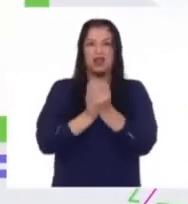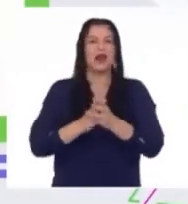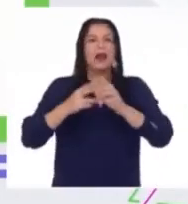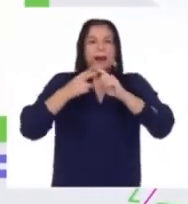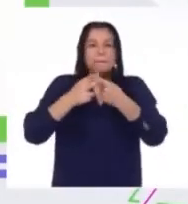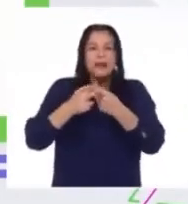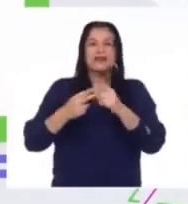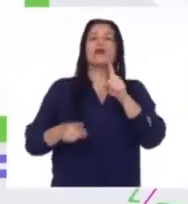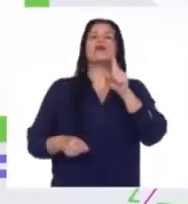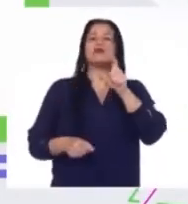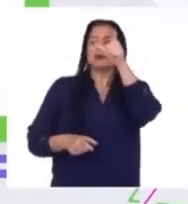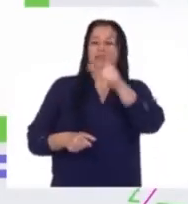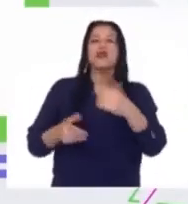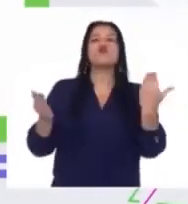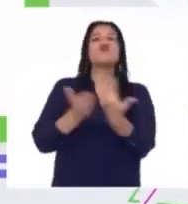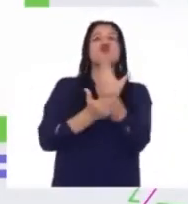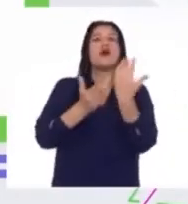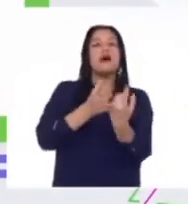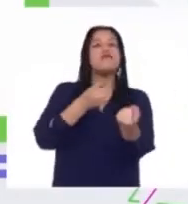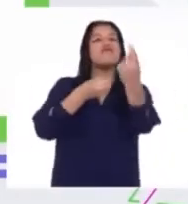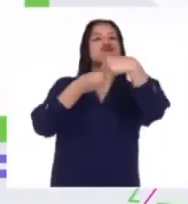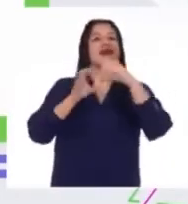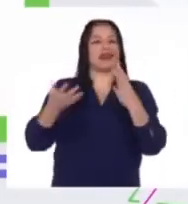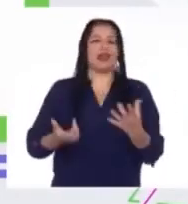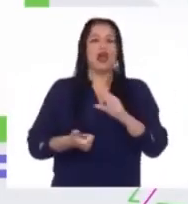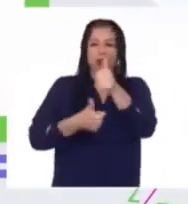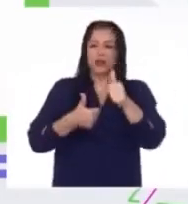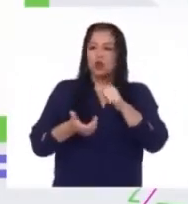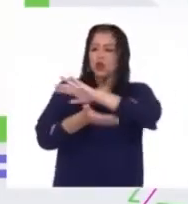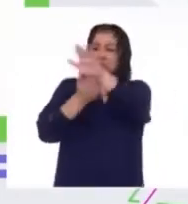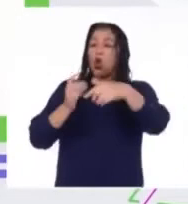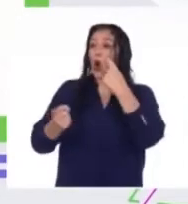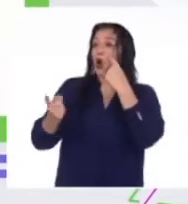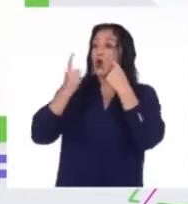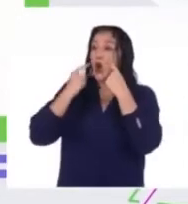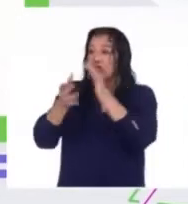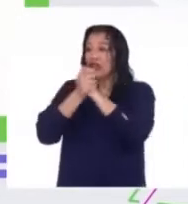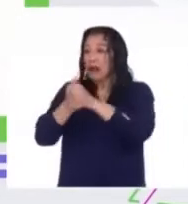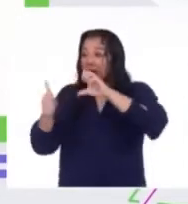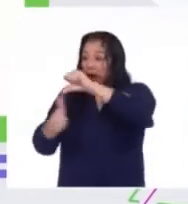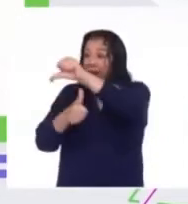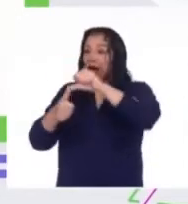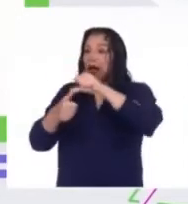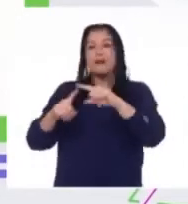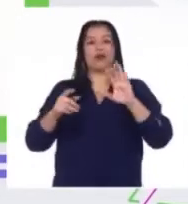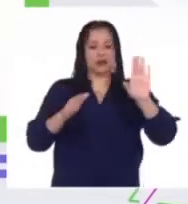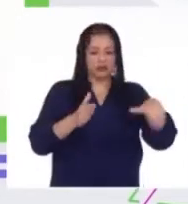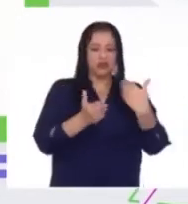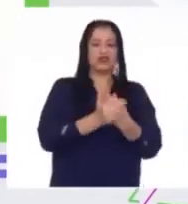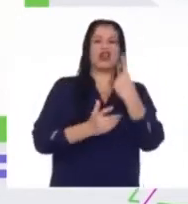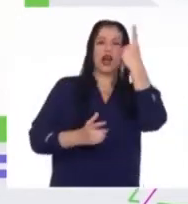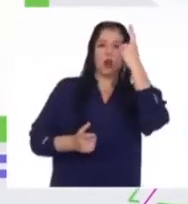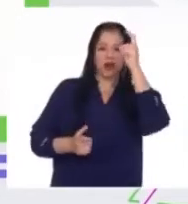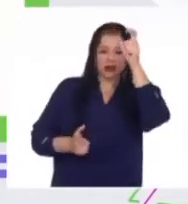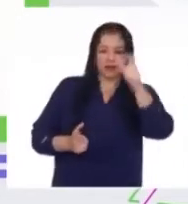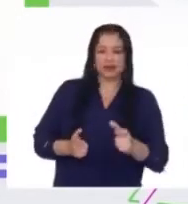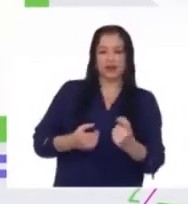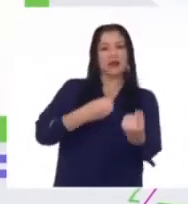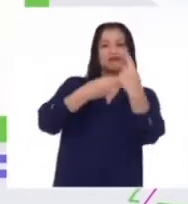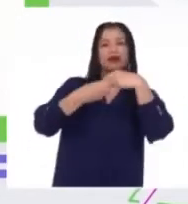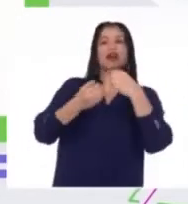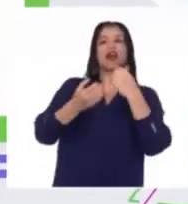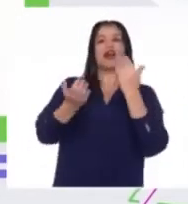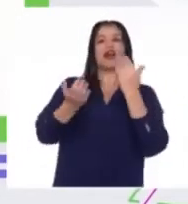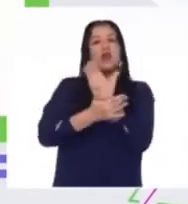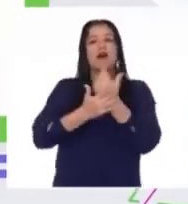del nuevo al salón. Cuando nos conocemos todos en el aula no hay ningún problema, pero cuando llega alguien nuevo, lo primero que hacemos es